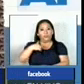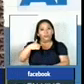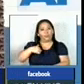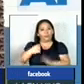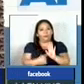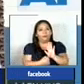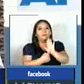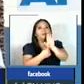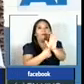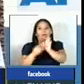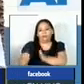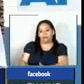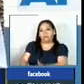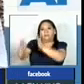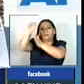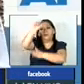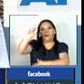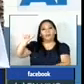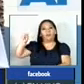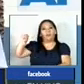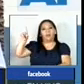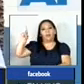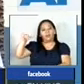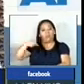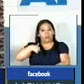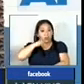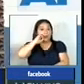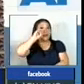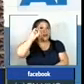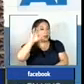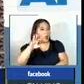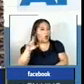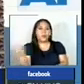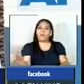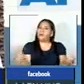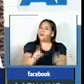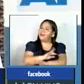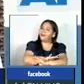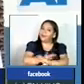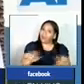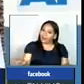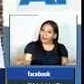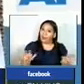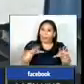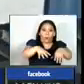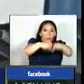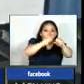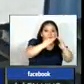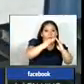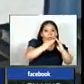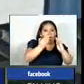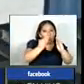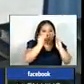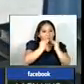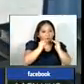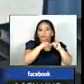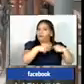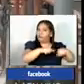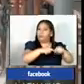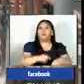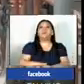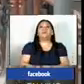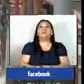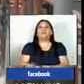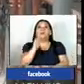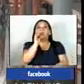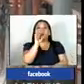oficial de esta institución, les digo que no habrá ninguna suspensión. De acuerdo al funcionario, uno